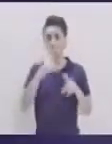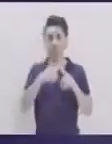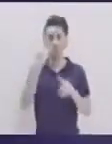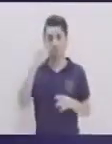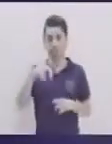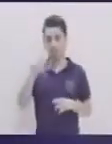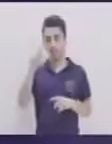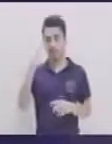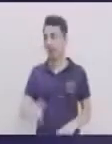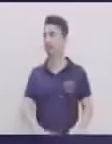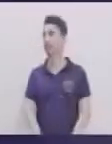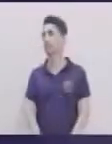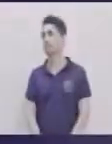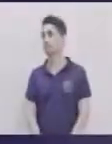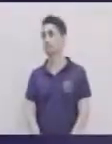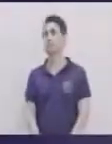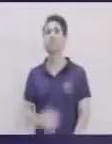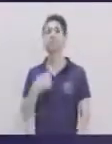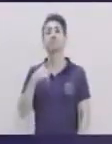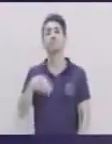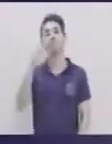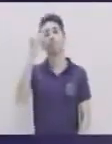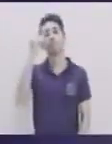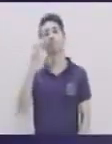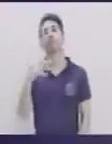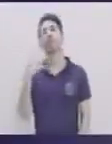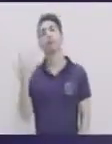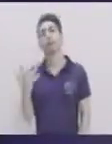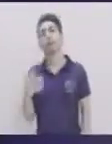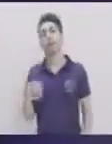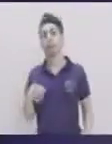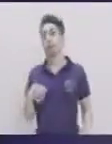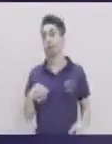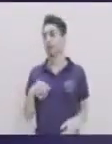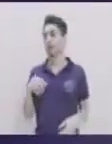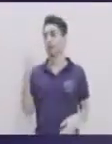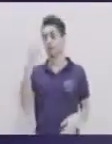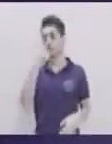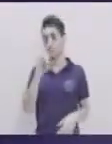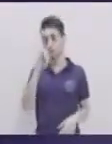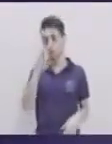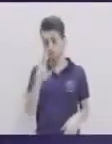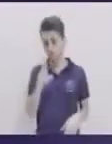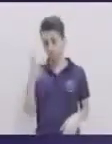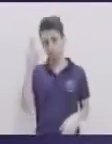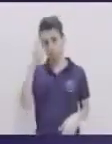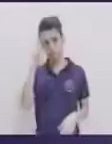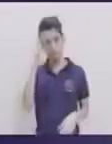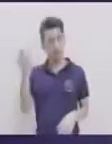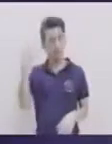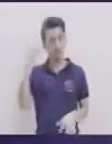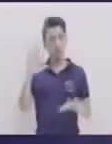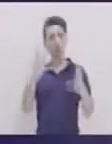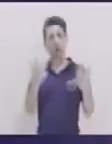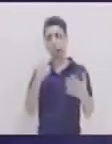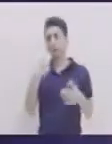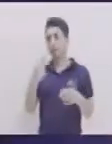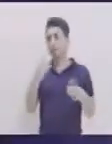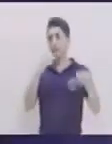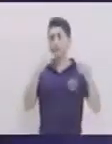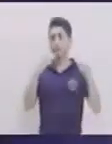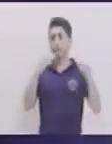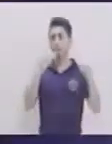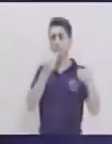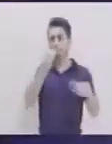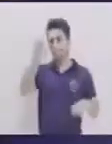en idioma xinca. Como les indicaba, estaremos aprendiendo del punto cardinal el sur. ¿Recuerdan cómo decimos sur